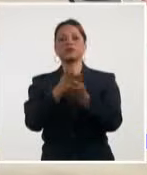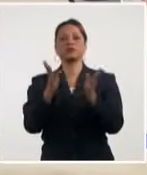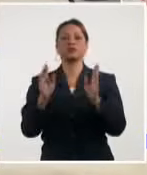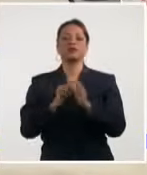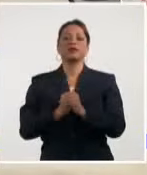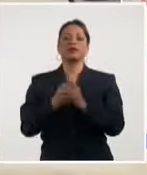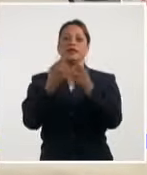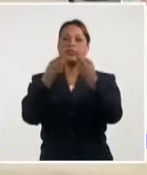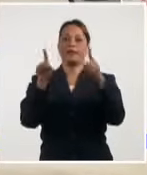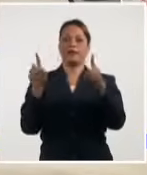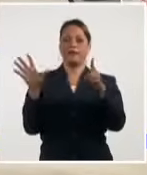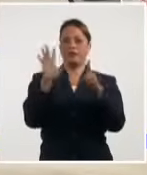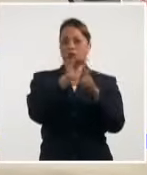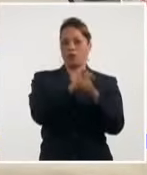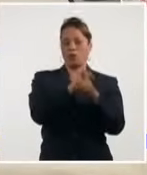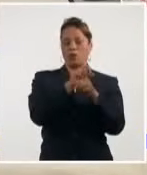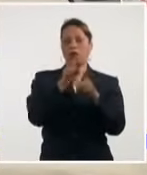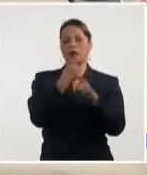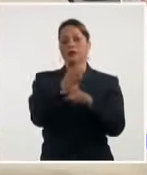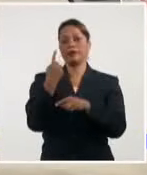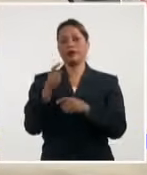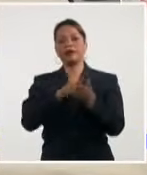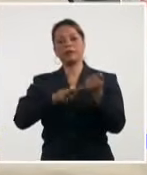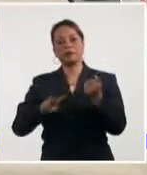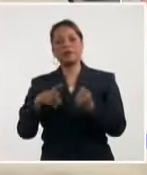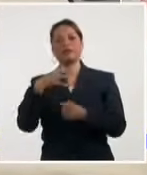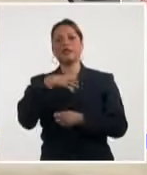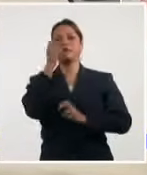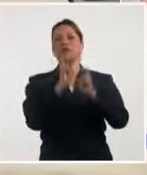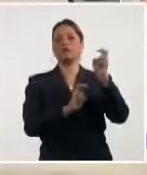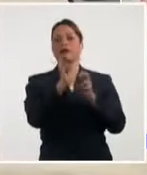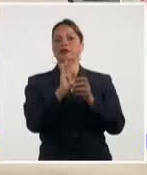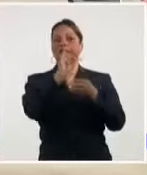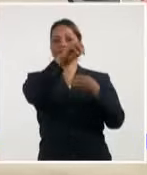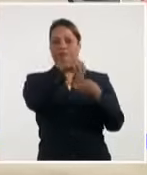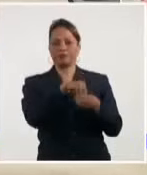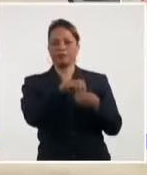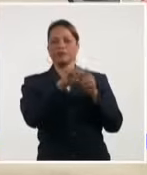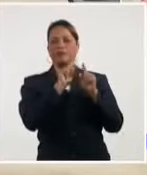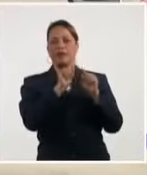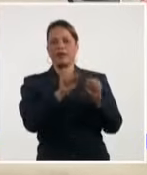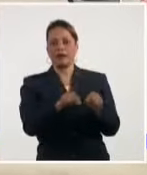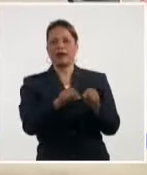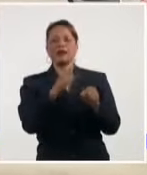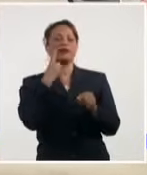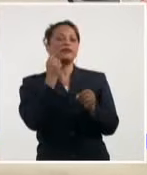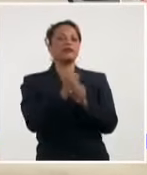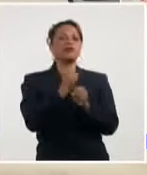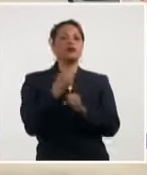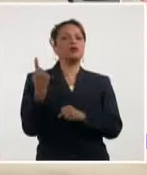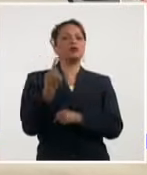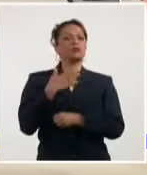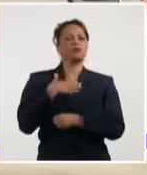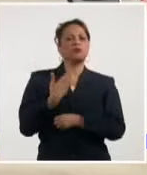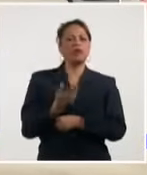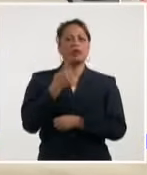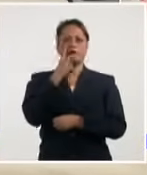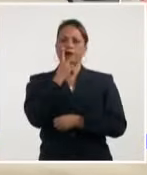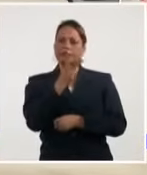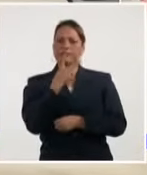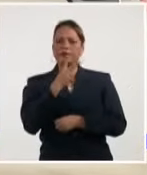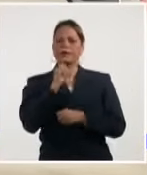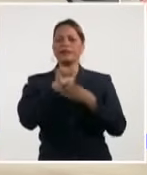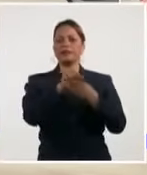isla. En cada provincia tenemos un taller y ahí tenemos el papel de dar el servicio,